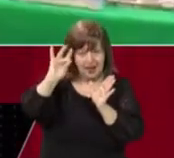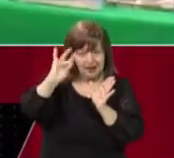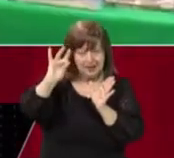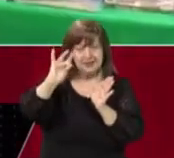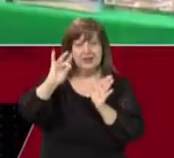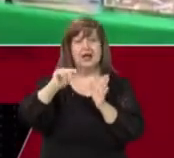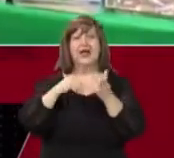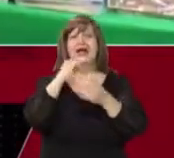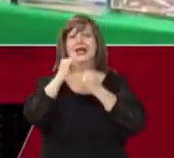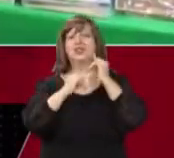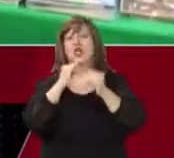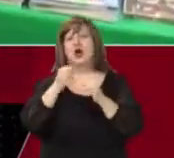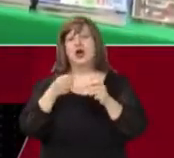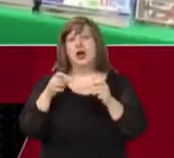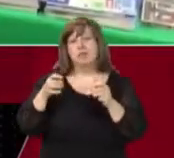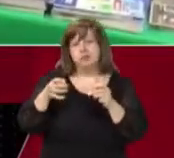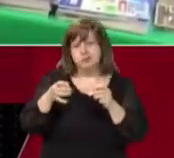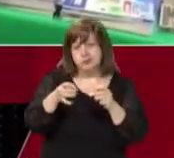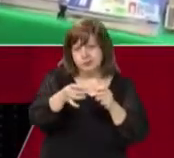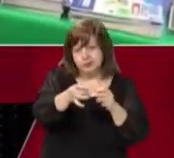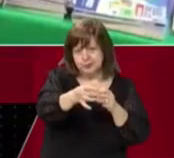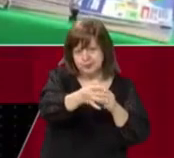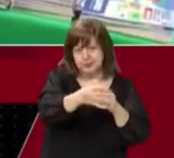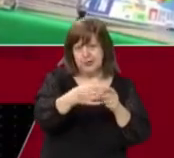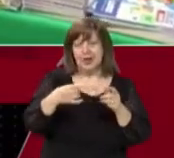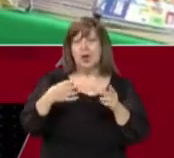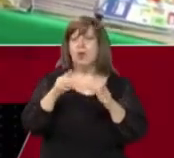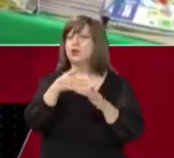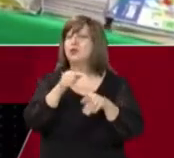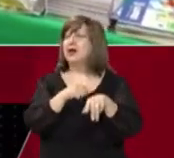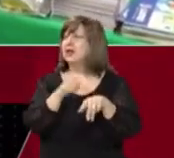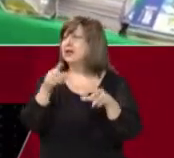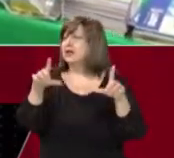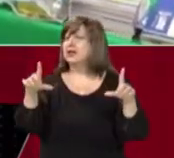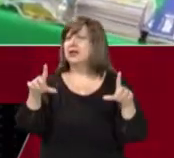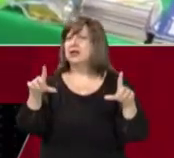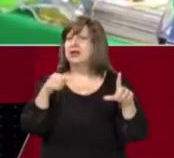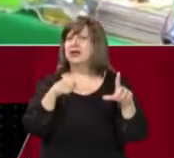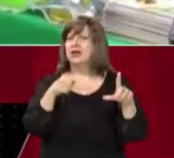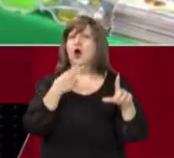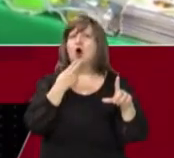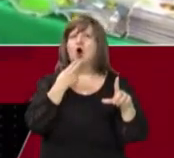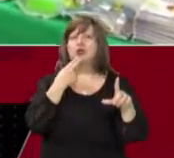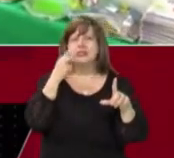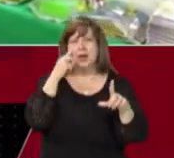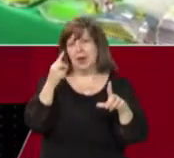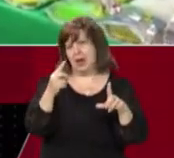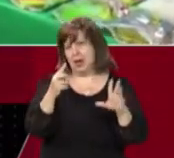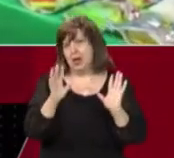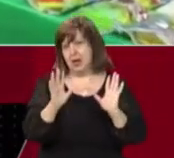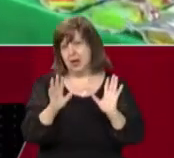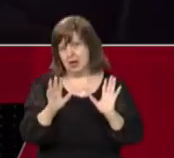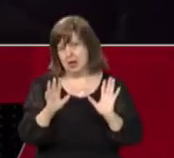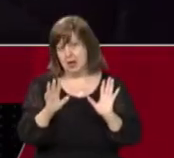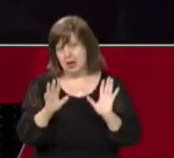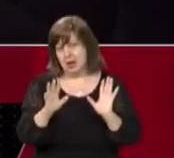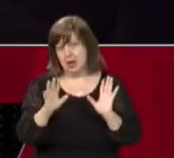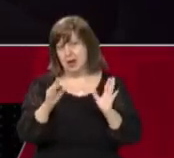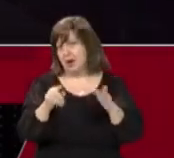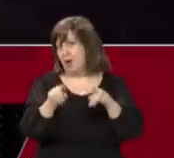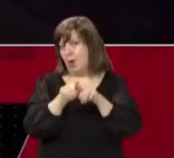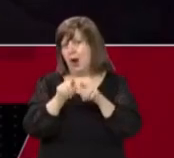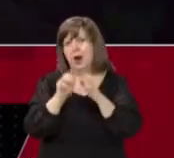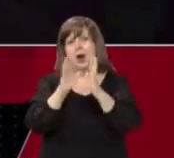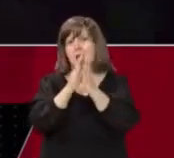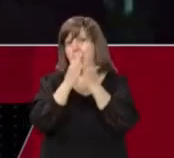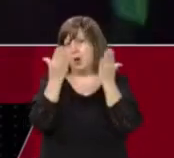de la locomotora. Juli, te pregunto una. Esto es un poco más caro. Tírame sí, el precio. Eso ya está más caro. 11.000 pesos. Bueno, pero es lo que sale un libro. Sí, sí,